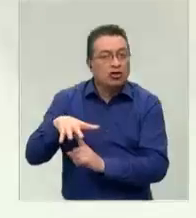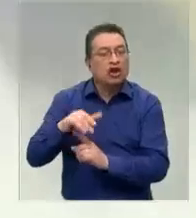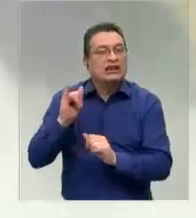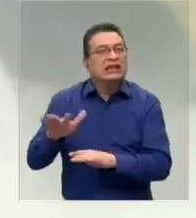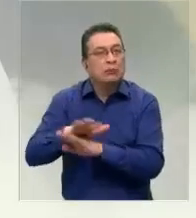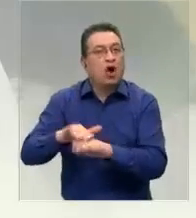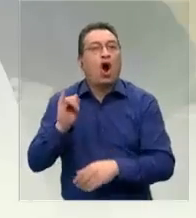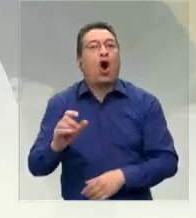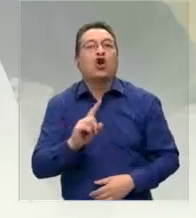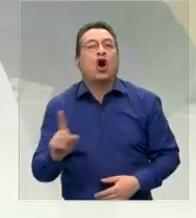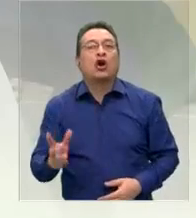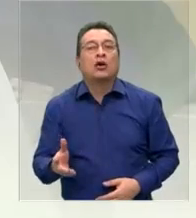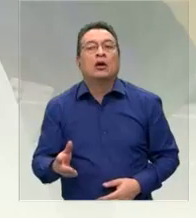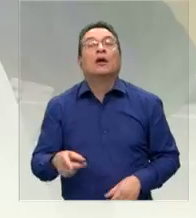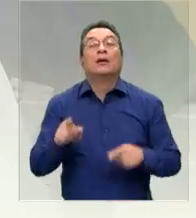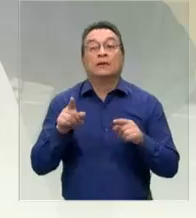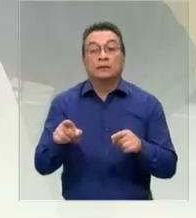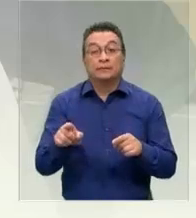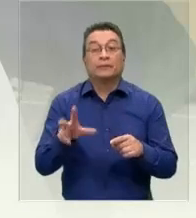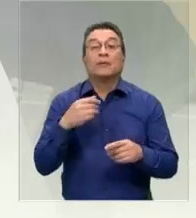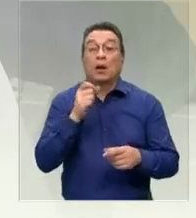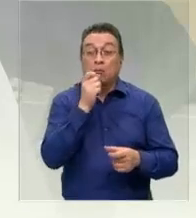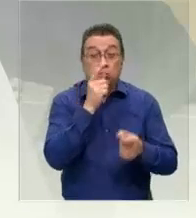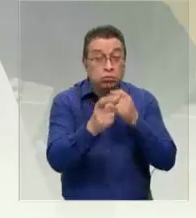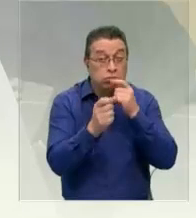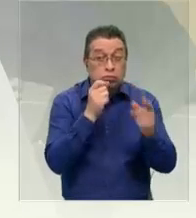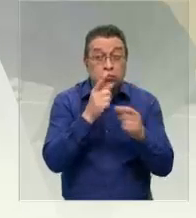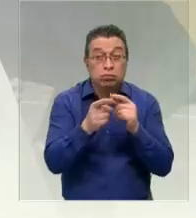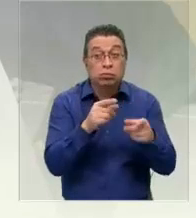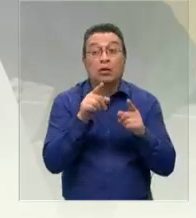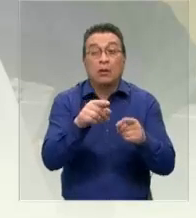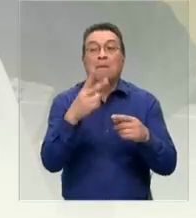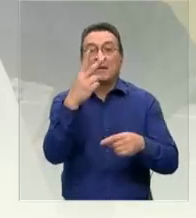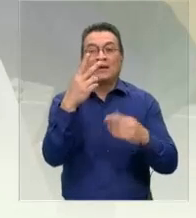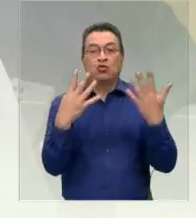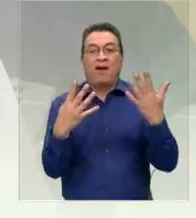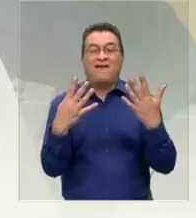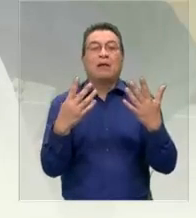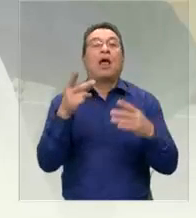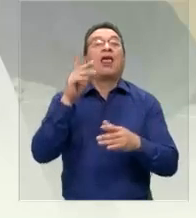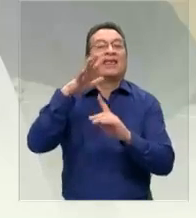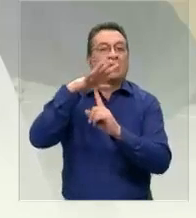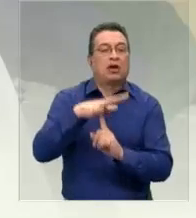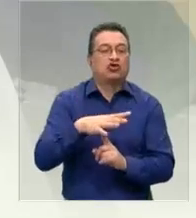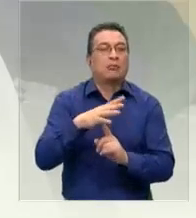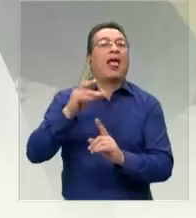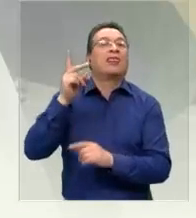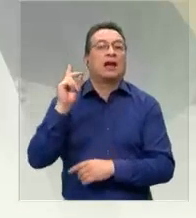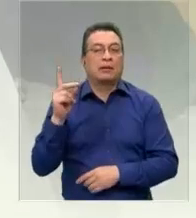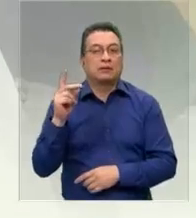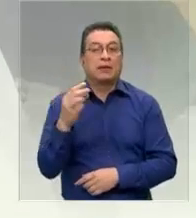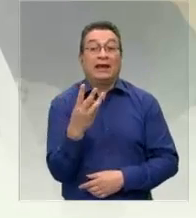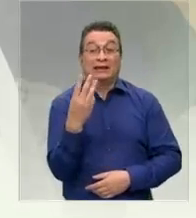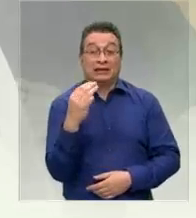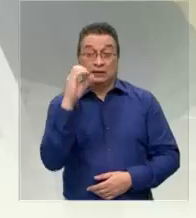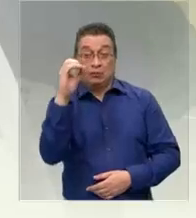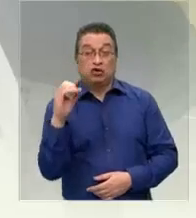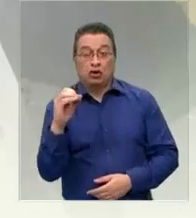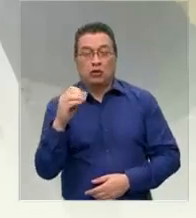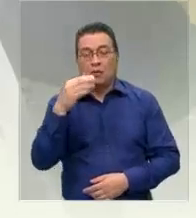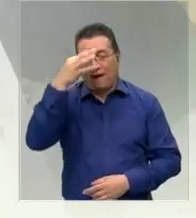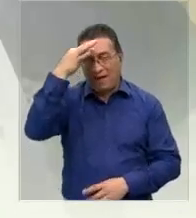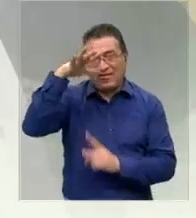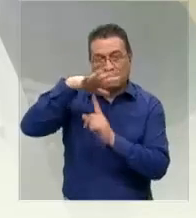discriminación. De las denuncias realizadas, el 29% corresponde a discriminación por discapacidad, 13% por